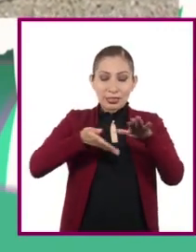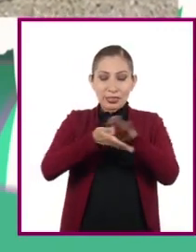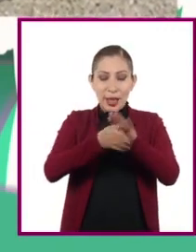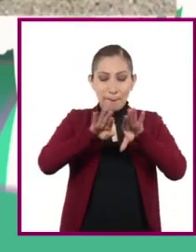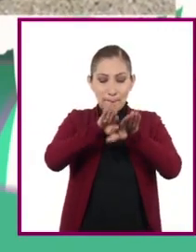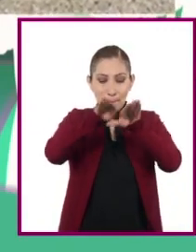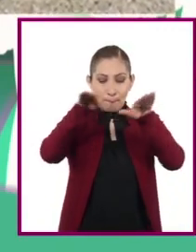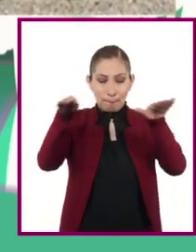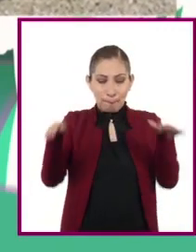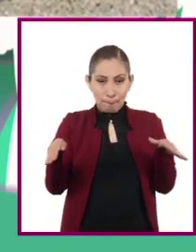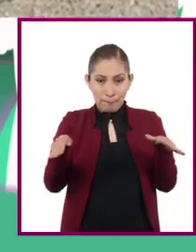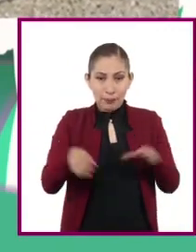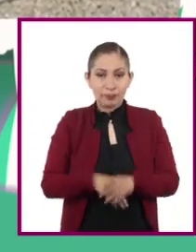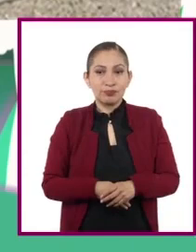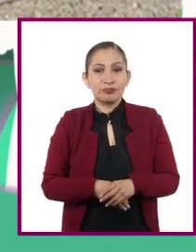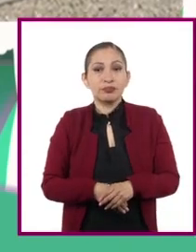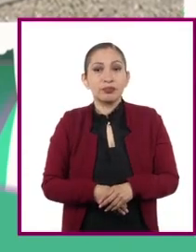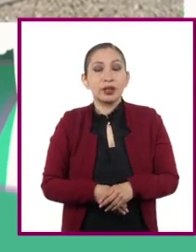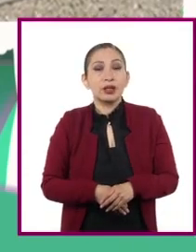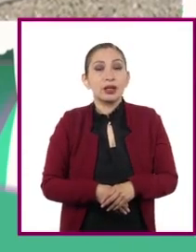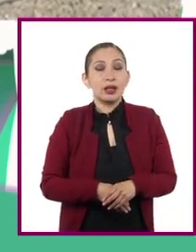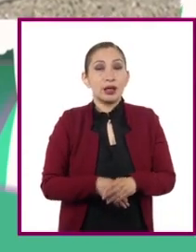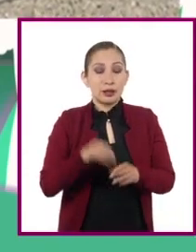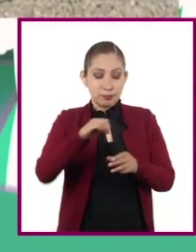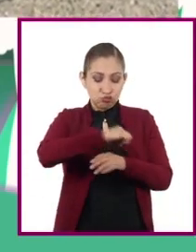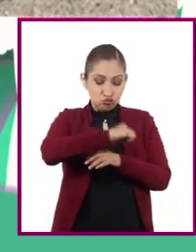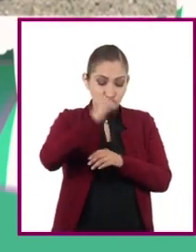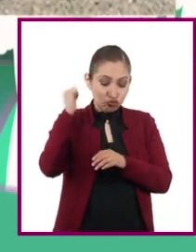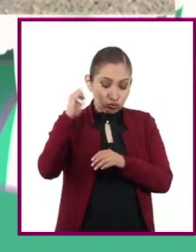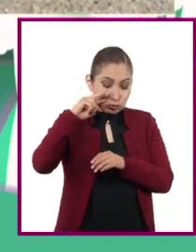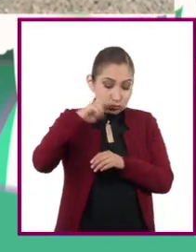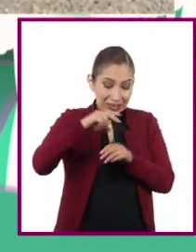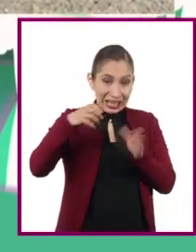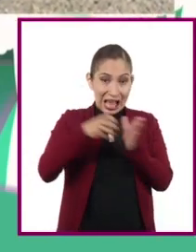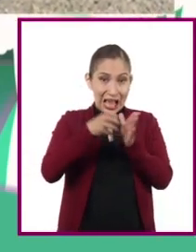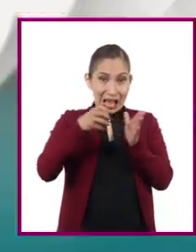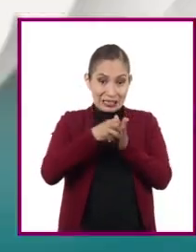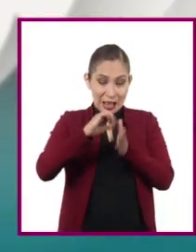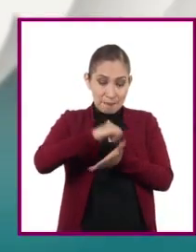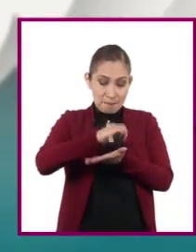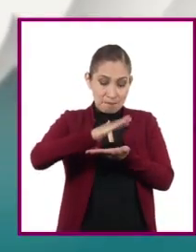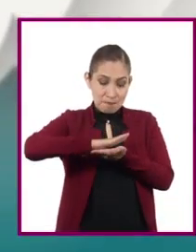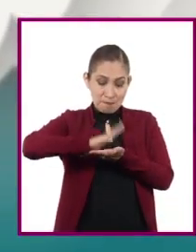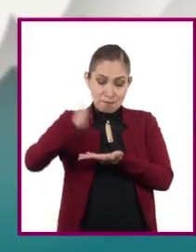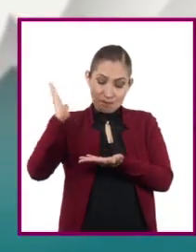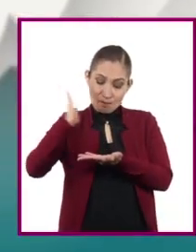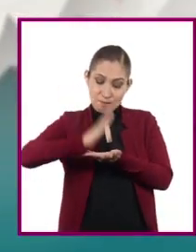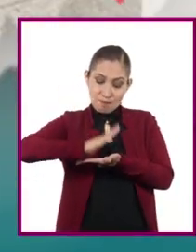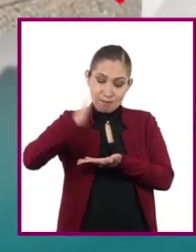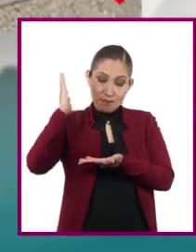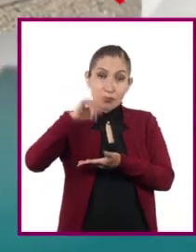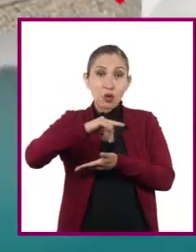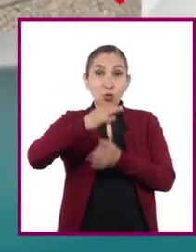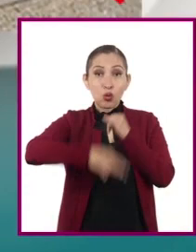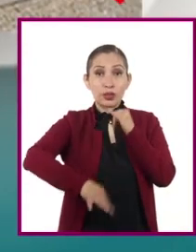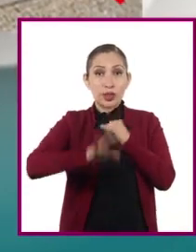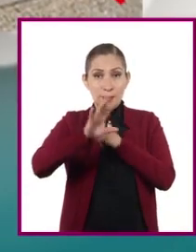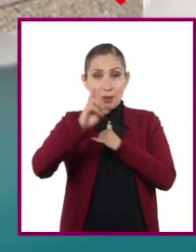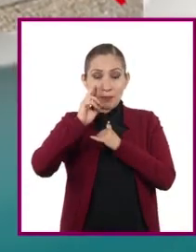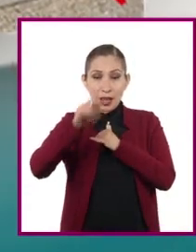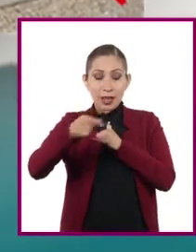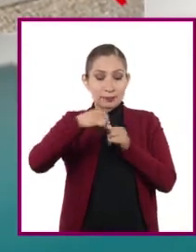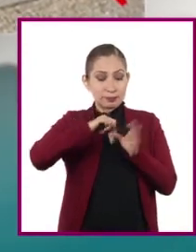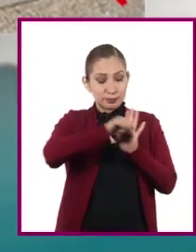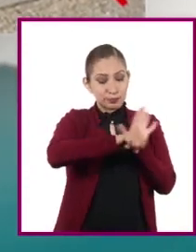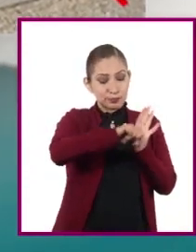queden cubiertos, haciendo una ventana hacia adentro de la caja. Por último, coloquen y fijen